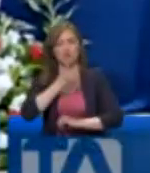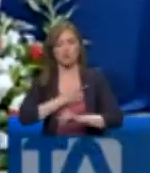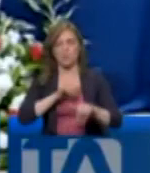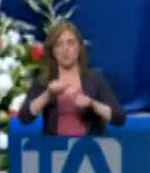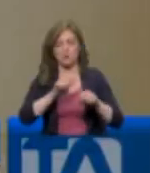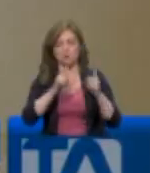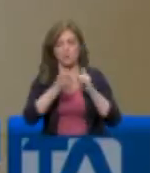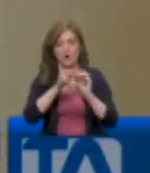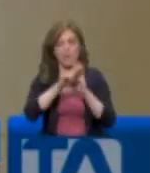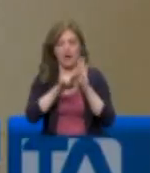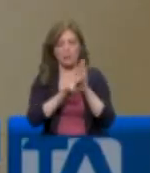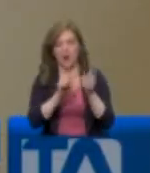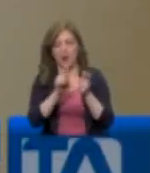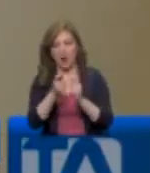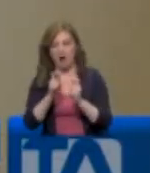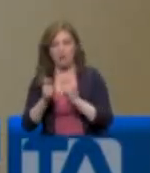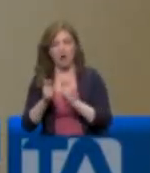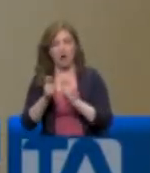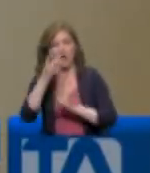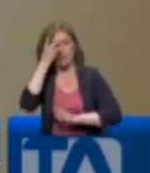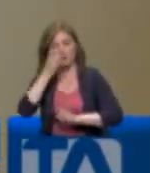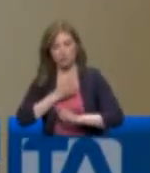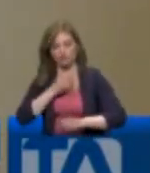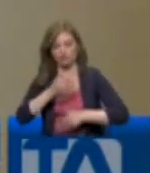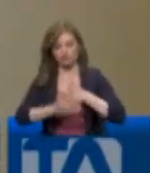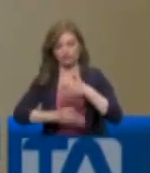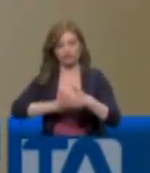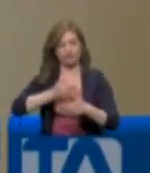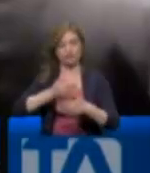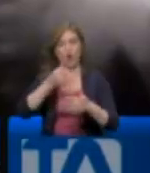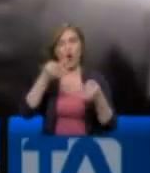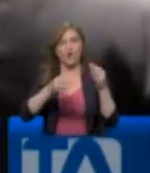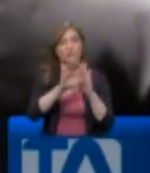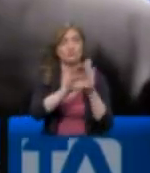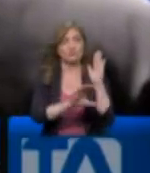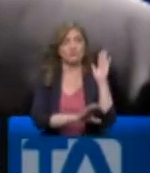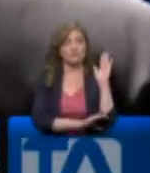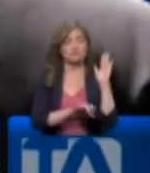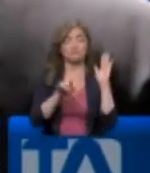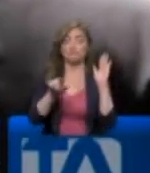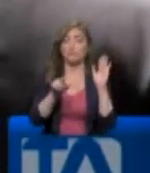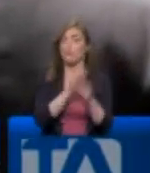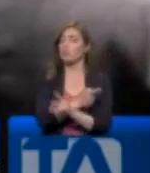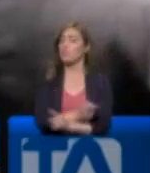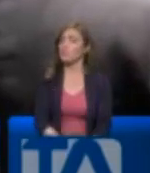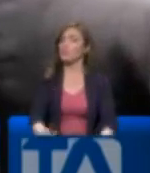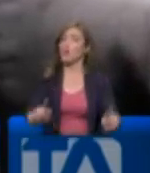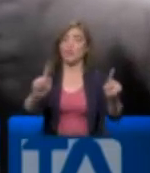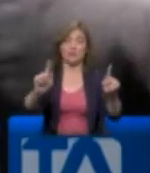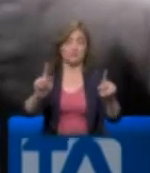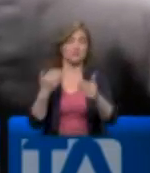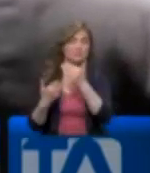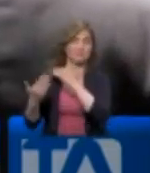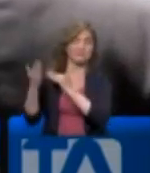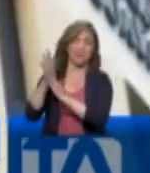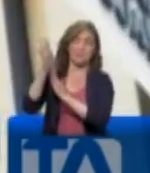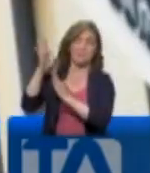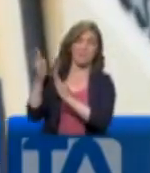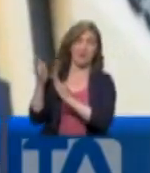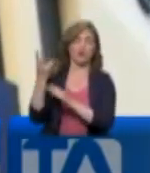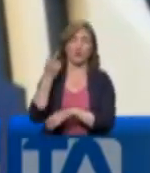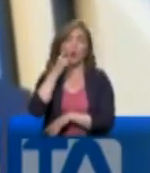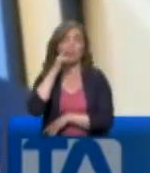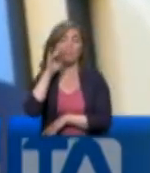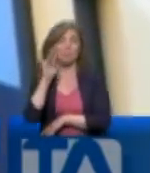modificando reglamentos y definiendo procedimientos que demuestren que esta Corte Constitucional es una corte distinta a la que tenía la imagen de dos